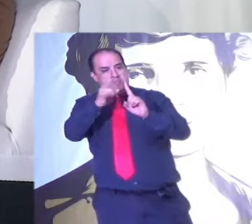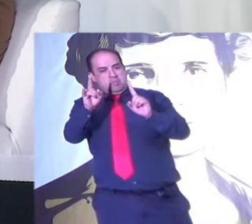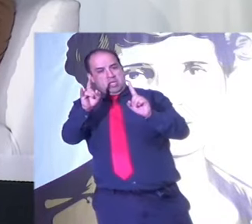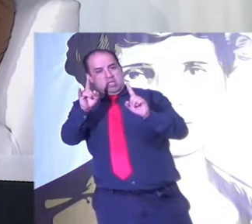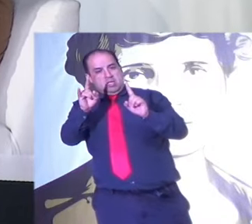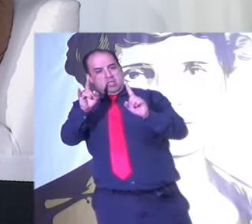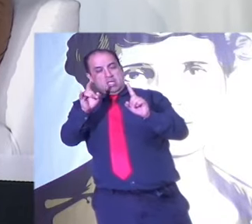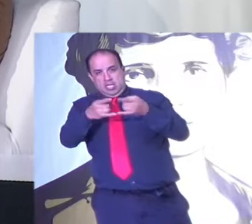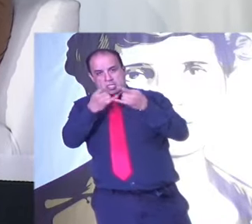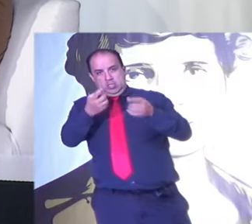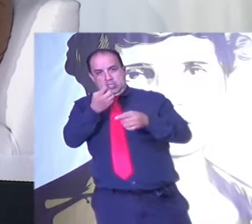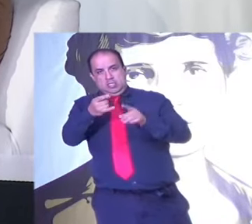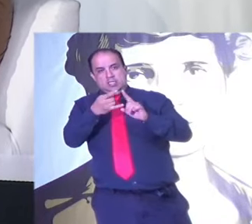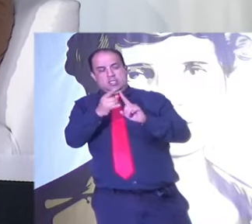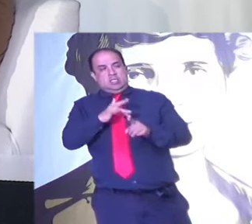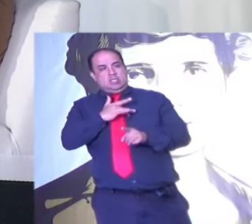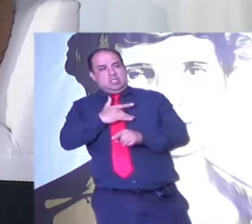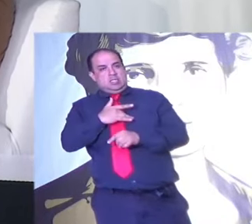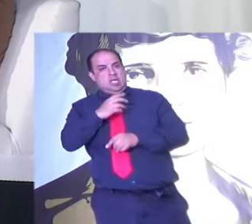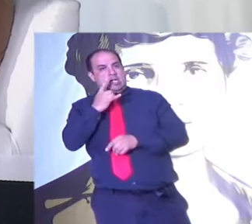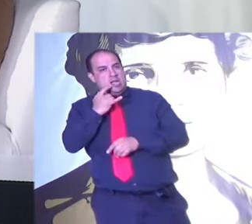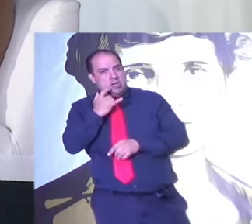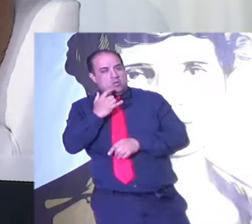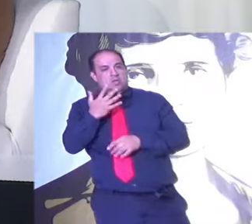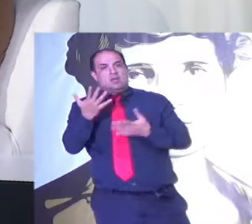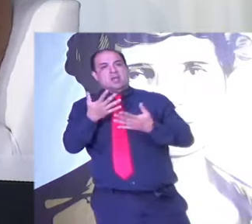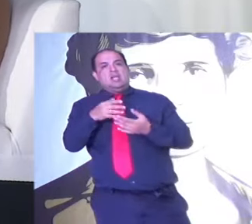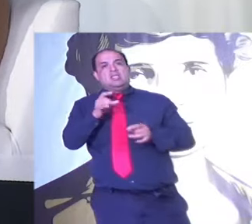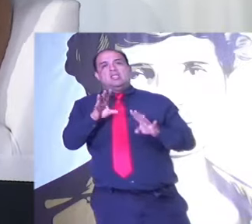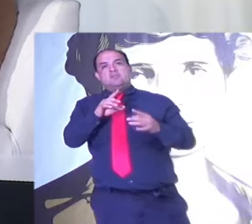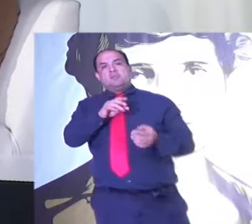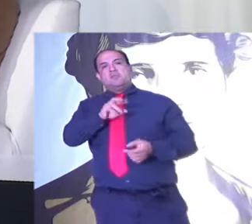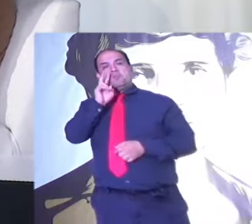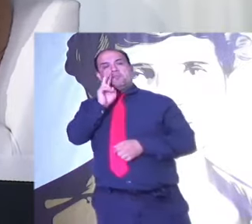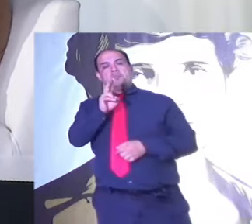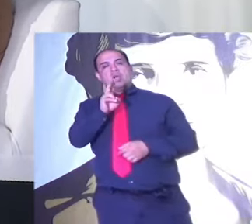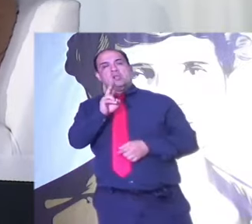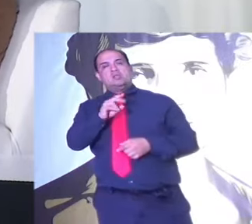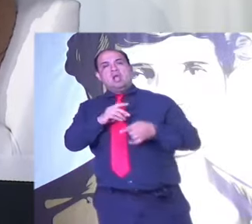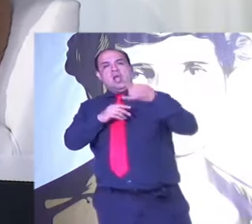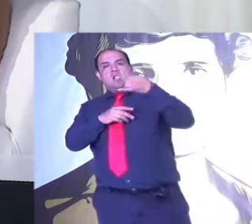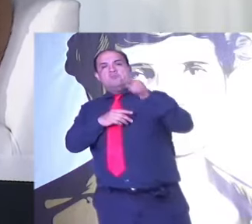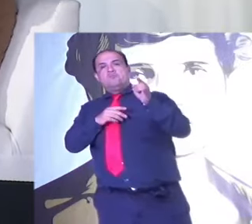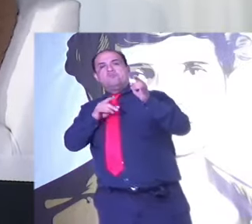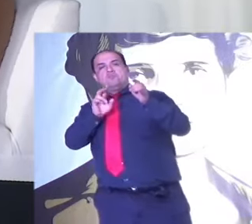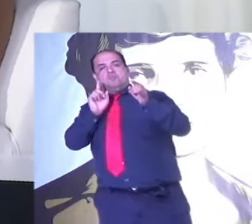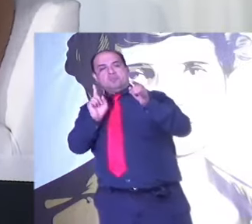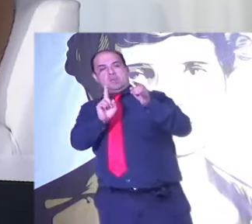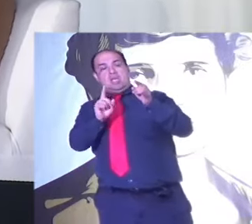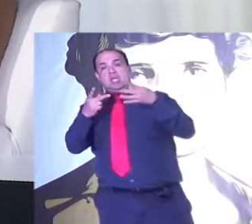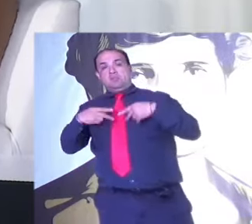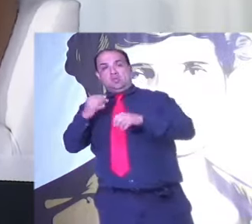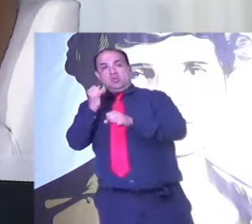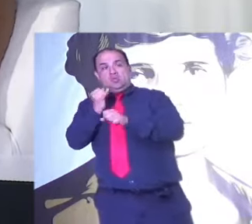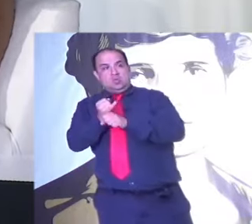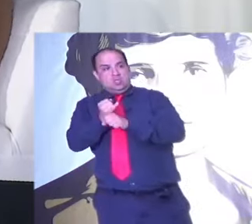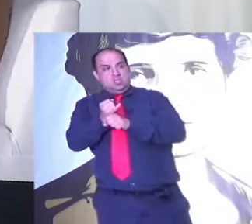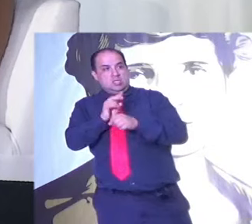parece inquietante, ¿qué vas a hacer frente a una puerta abierta? El personaje, todas las invitaciones